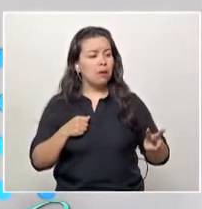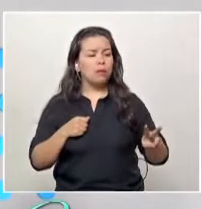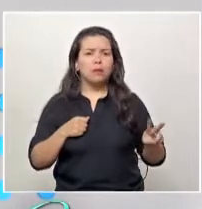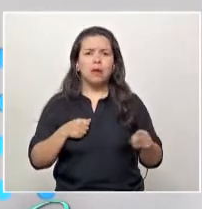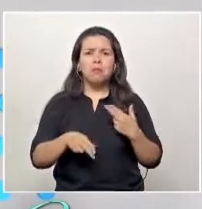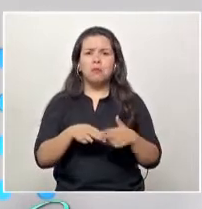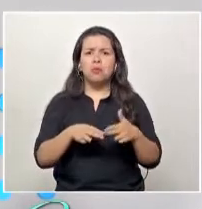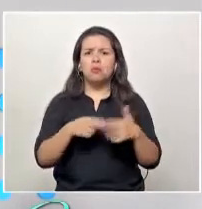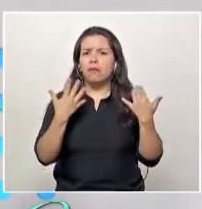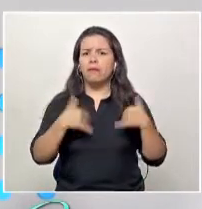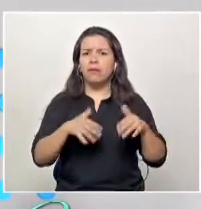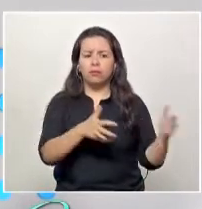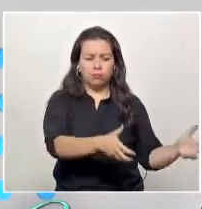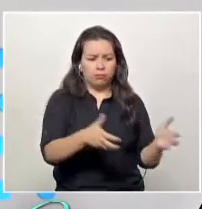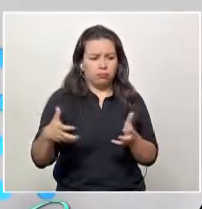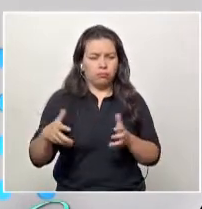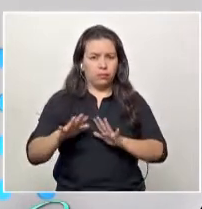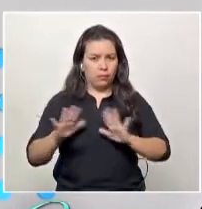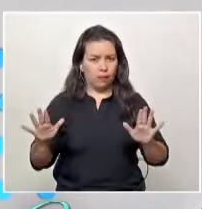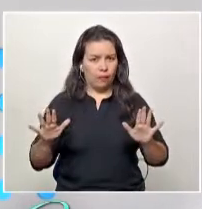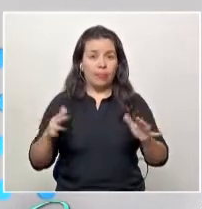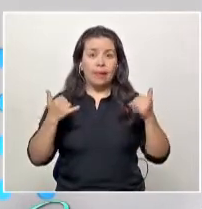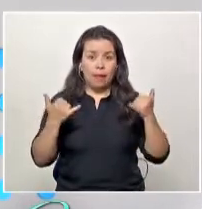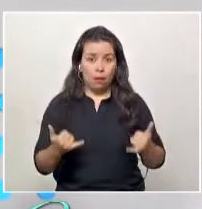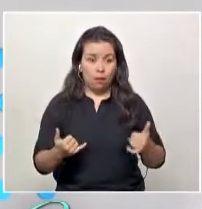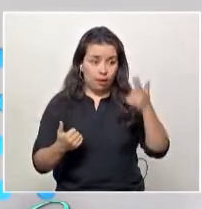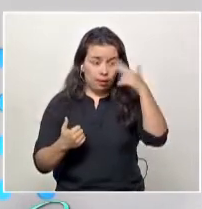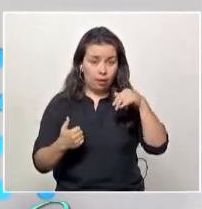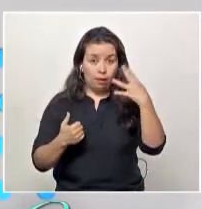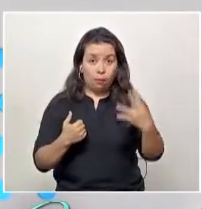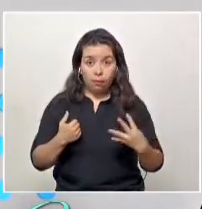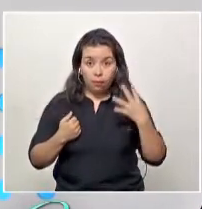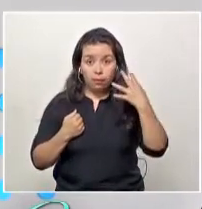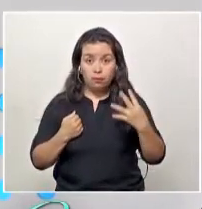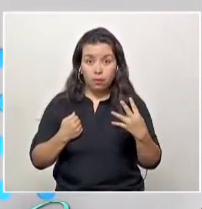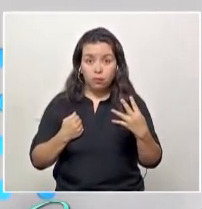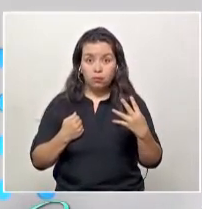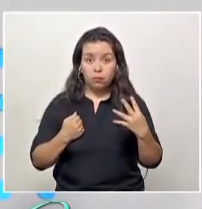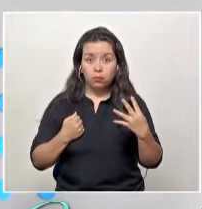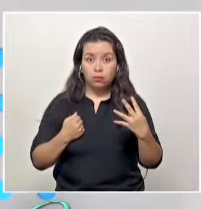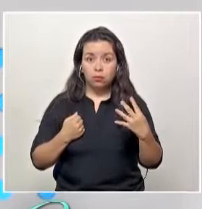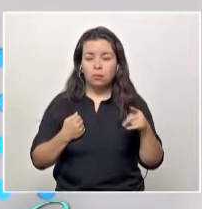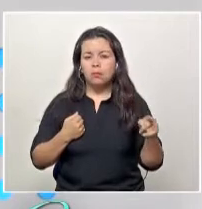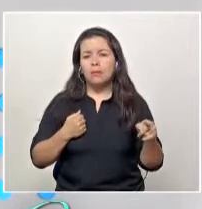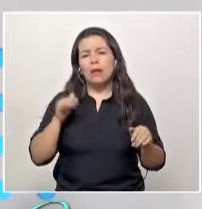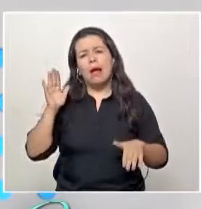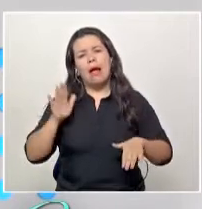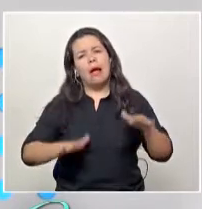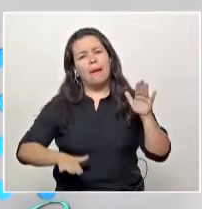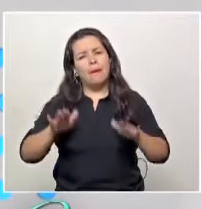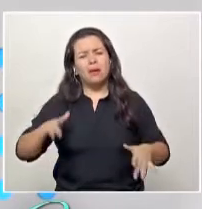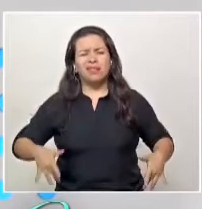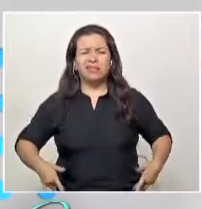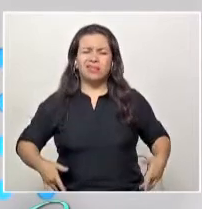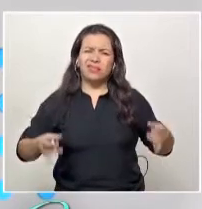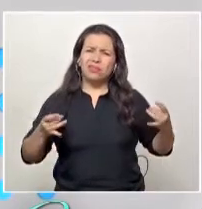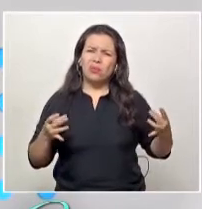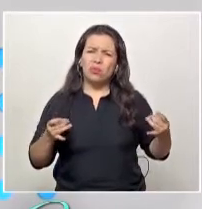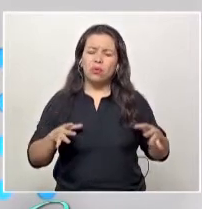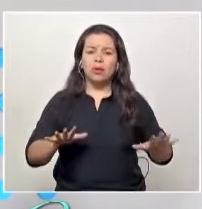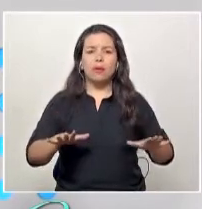ya poco, se la retiré. Ahora, mi hija tiene 4 años, muy de vez en cuando se queja del dolor de un